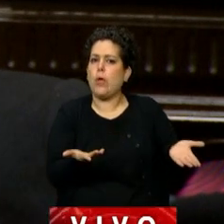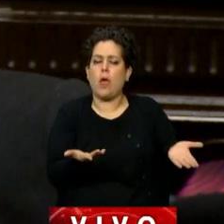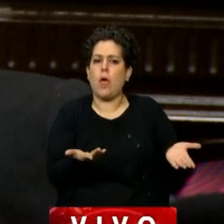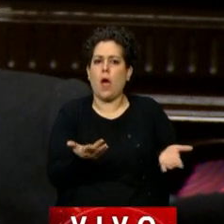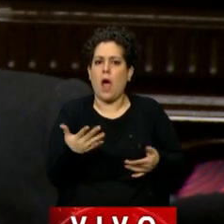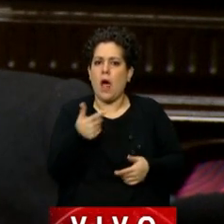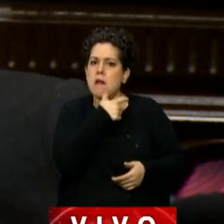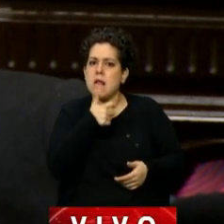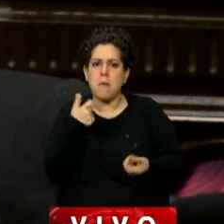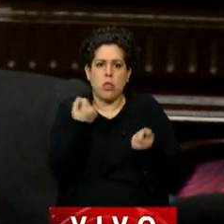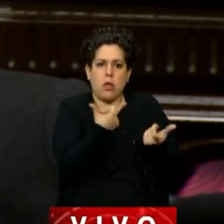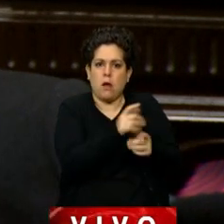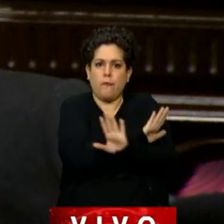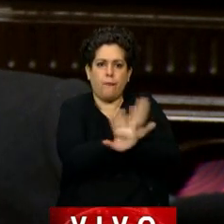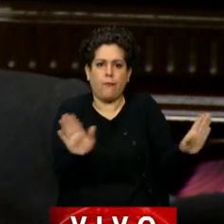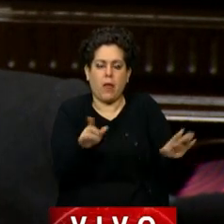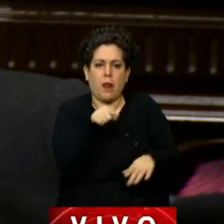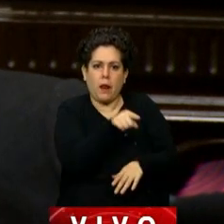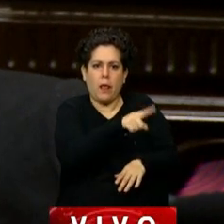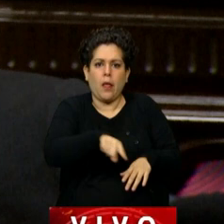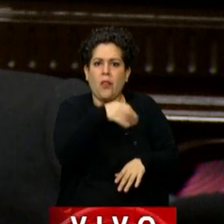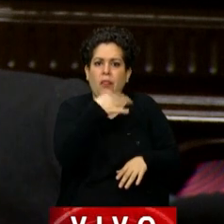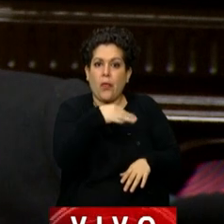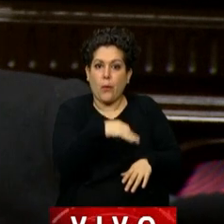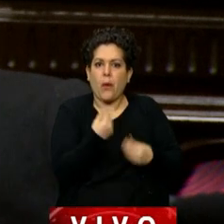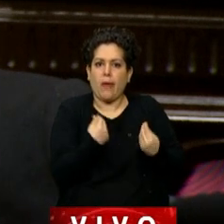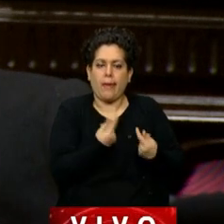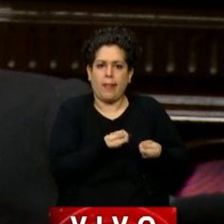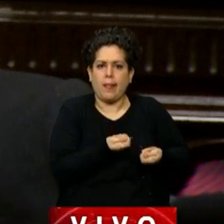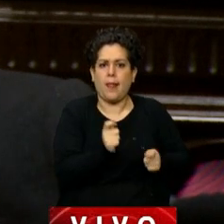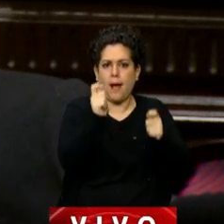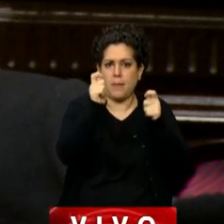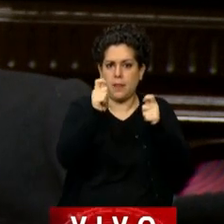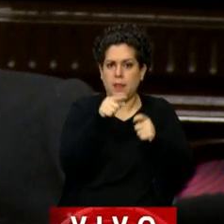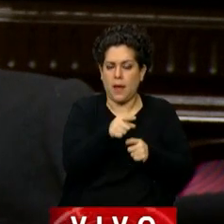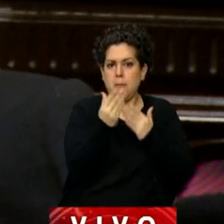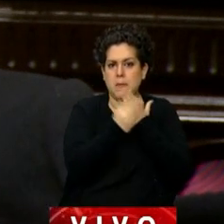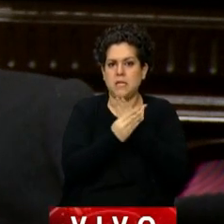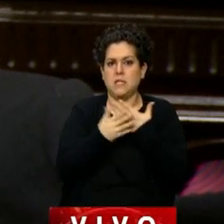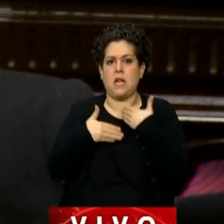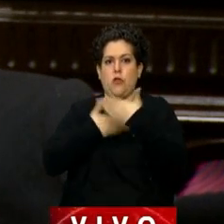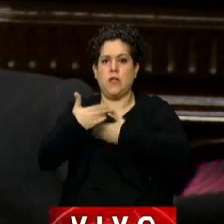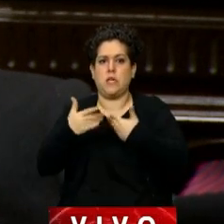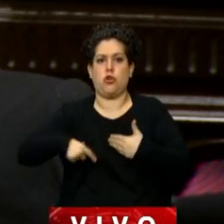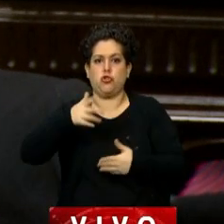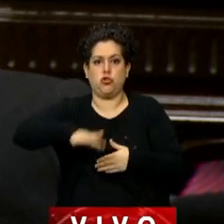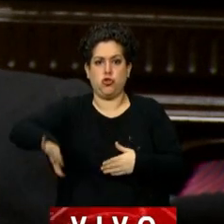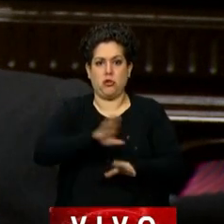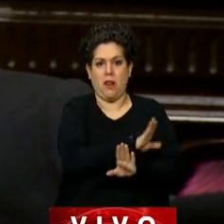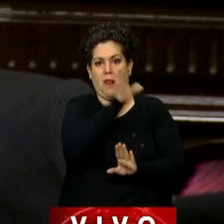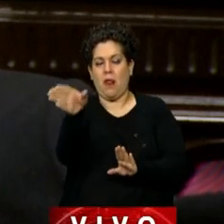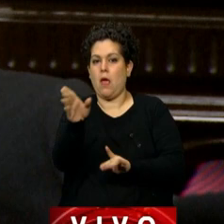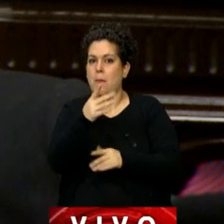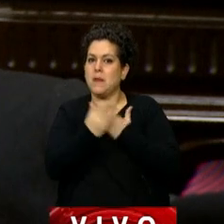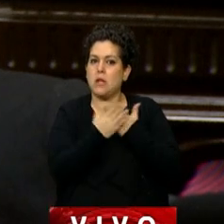lo recibían más debían hacer un trámite en el Ministerio de Desarrollo Social, no de